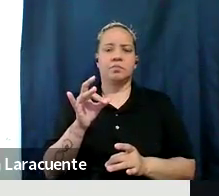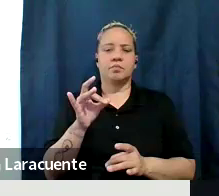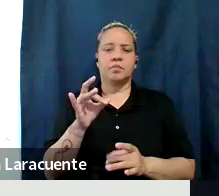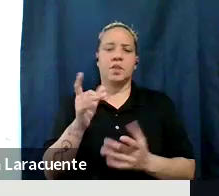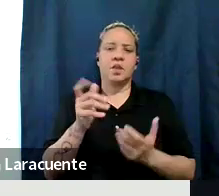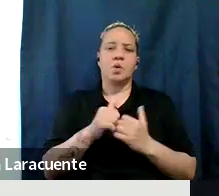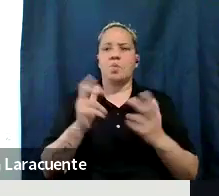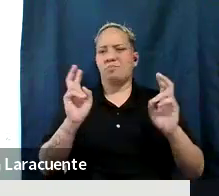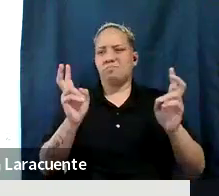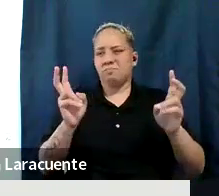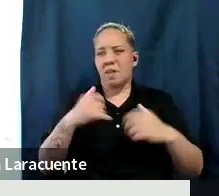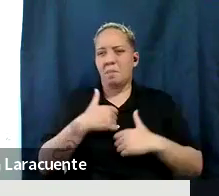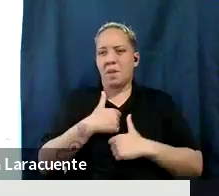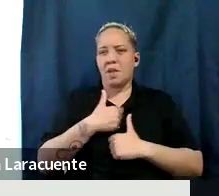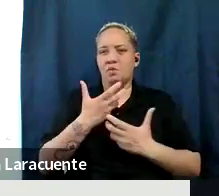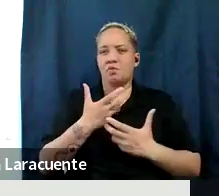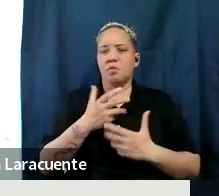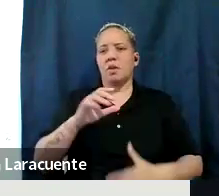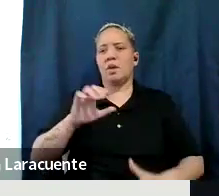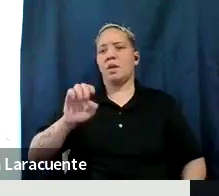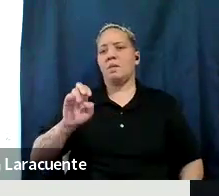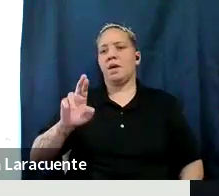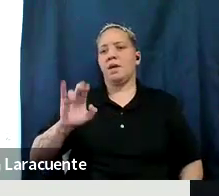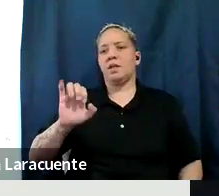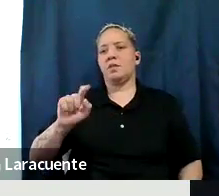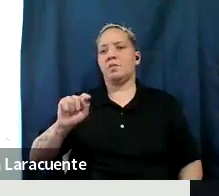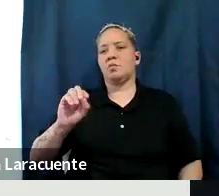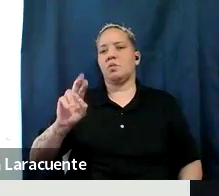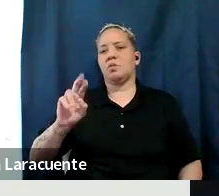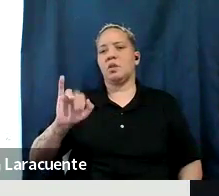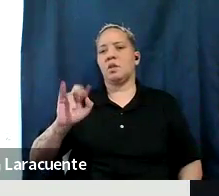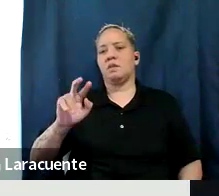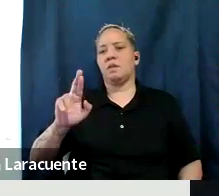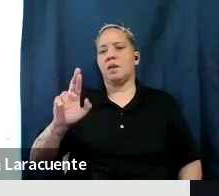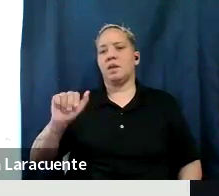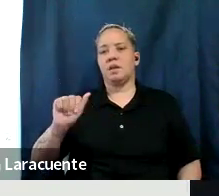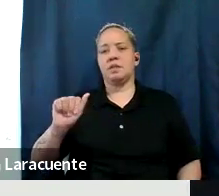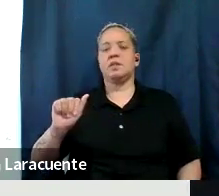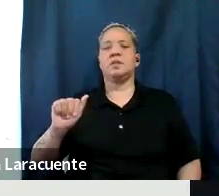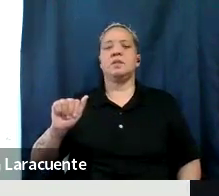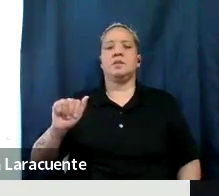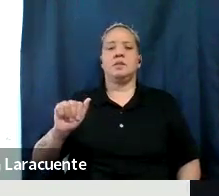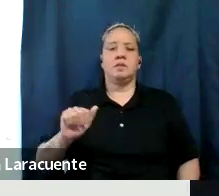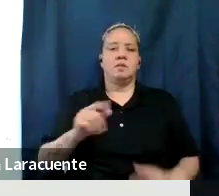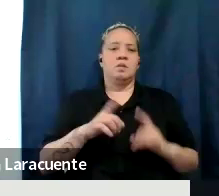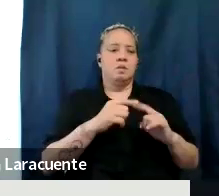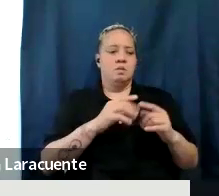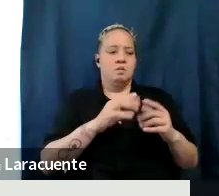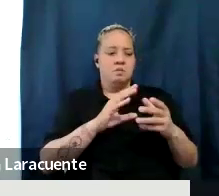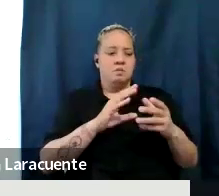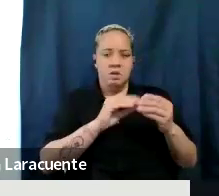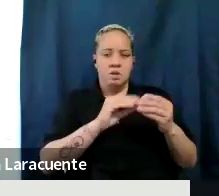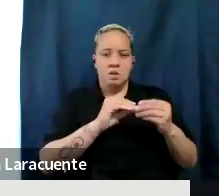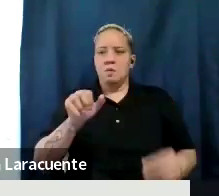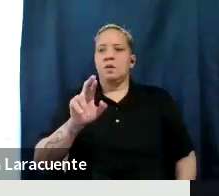expresión que utilizó Evaristo Rivera Chebremont, quien hablando en una ocasión de Juan Ramón Jiménez